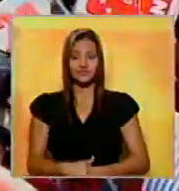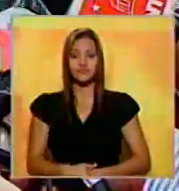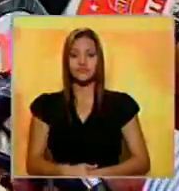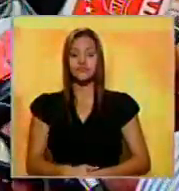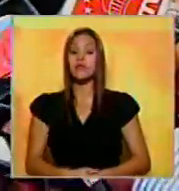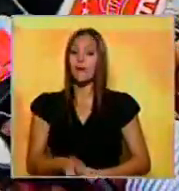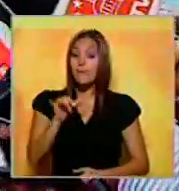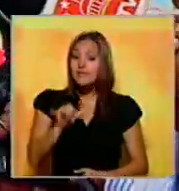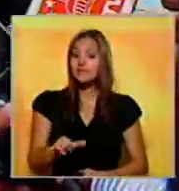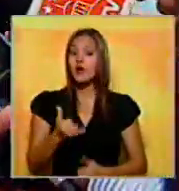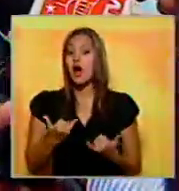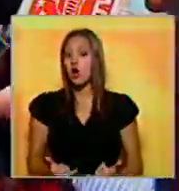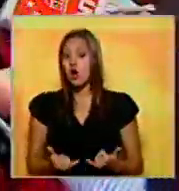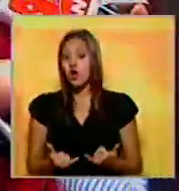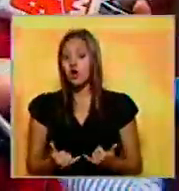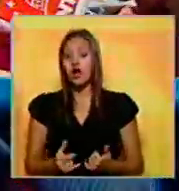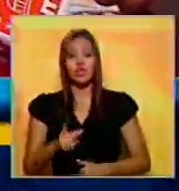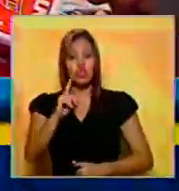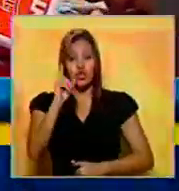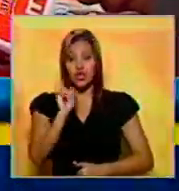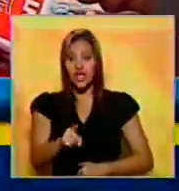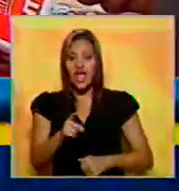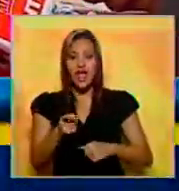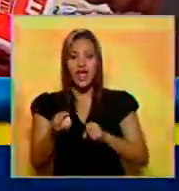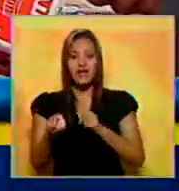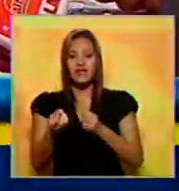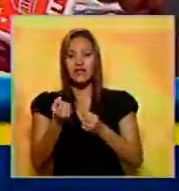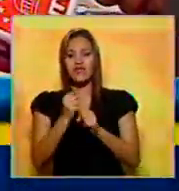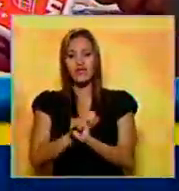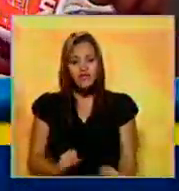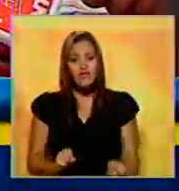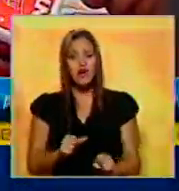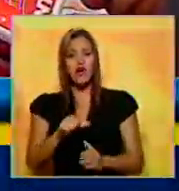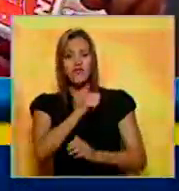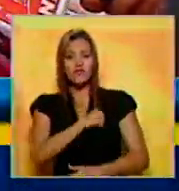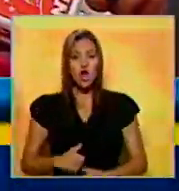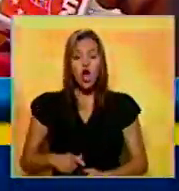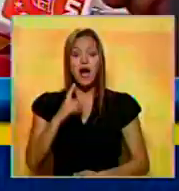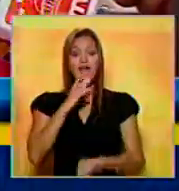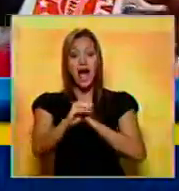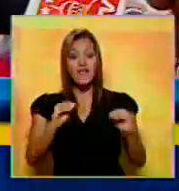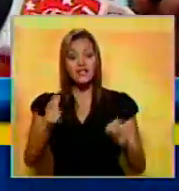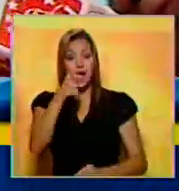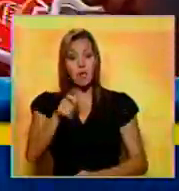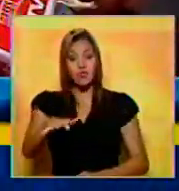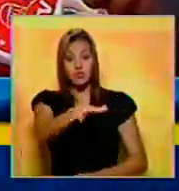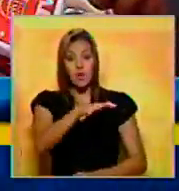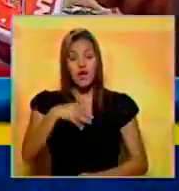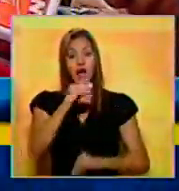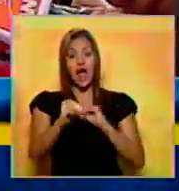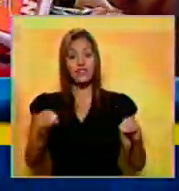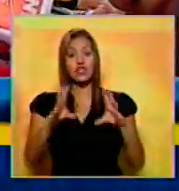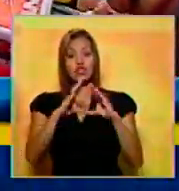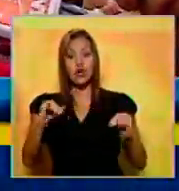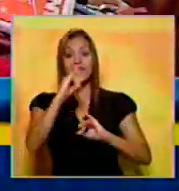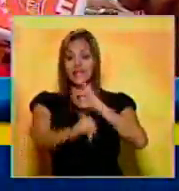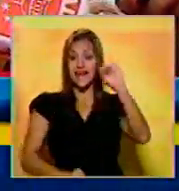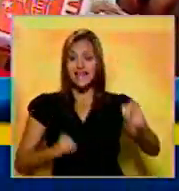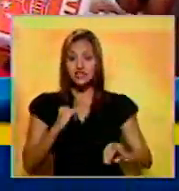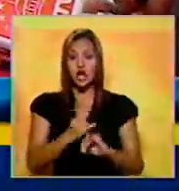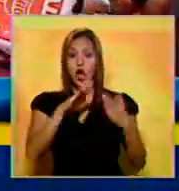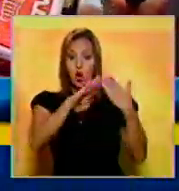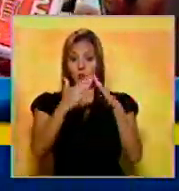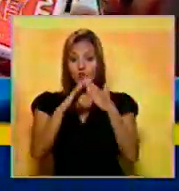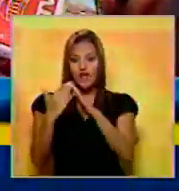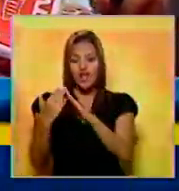Por eso no escatimen esfuerzos, nos decían los compañeros, en denunciar, en alertar a su pueblo y en alertar a la comunidad internacional